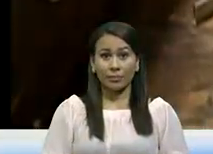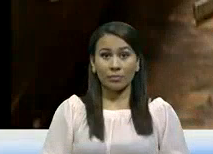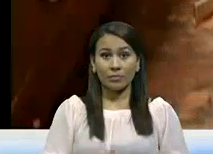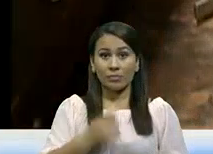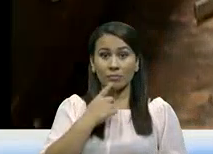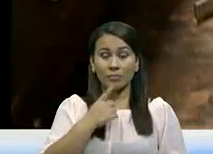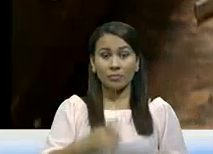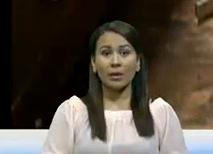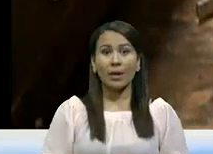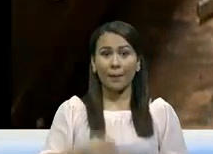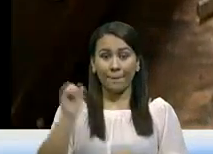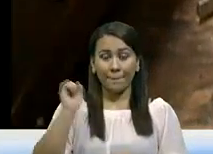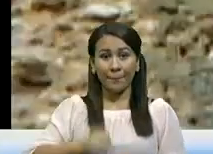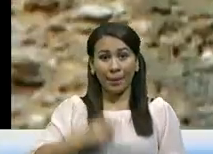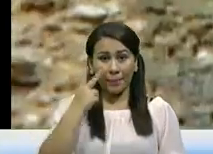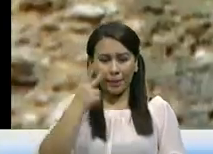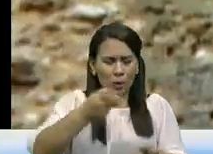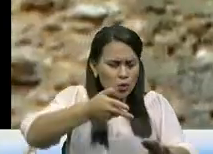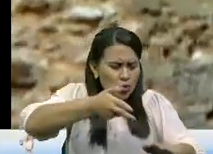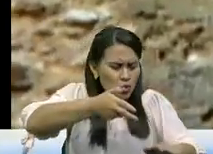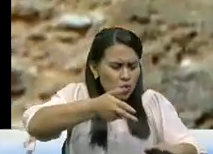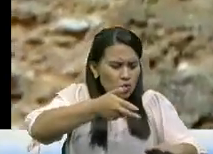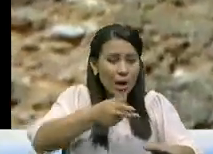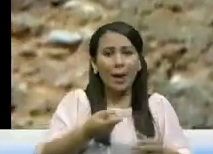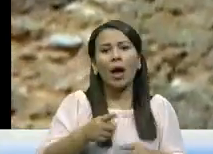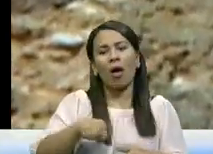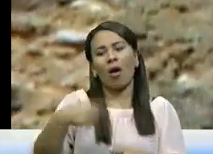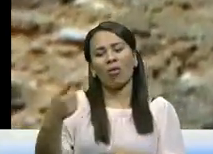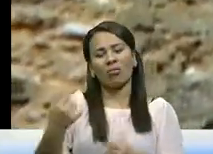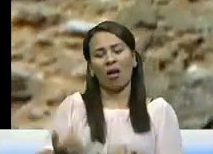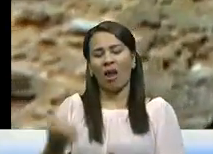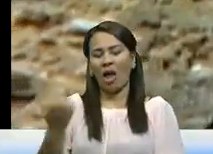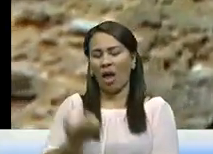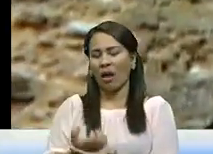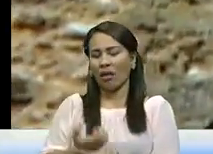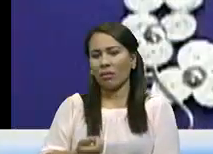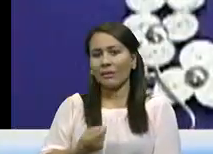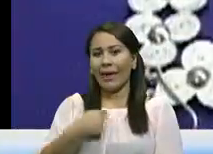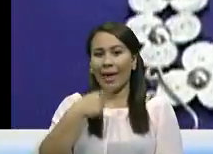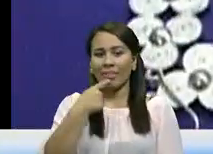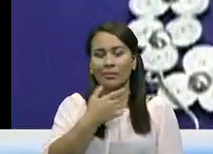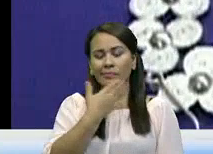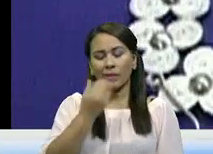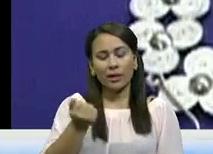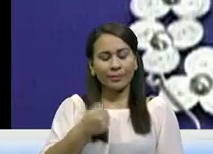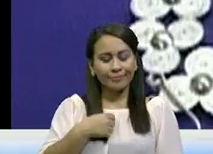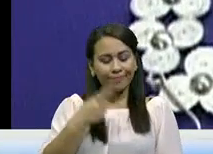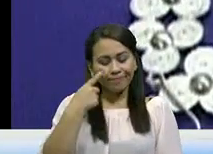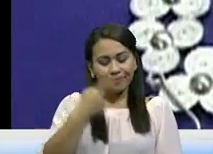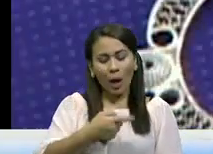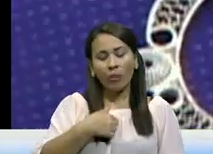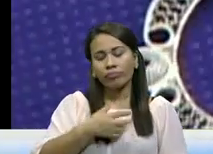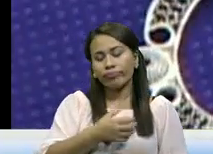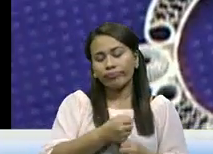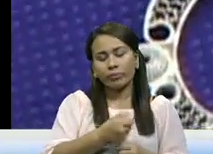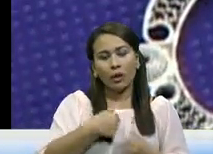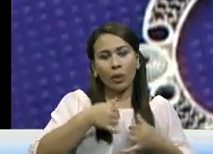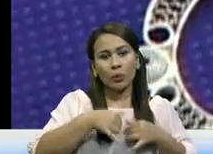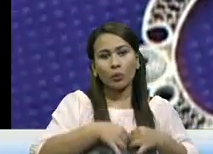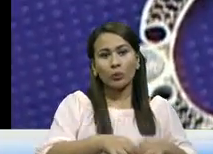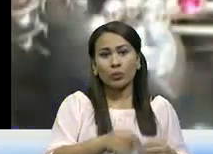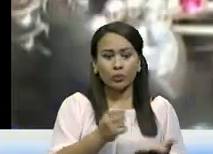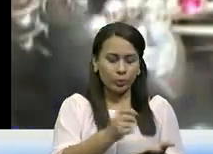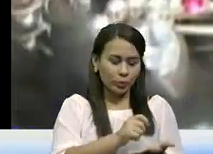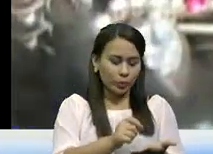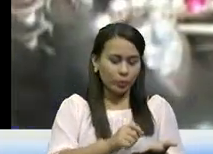cuando el oro ha sido desplazado por alternativas más económicas y lo que manda es el diseño, ellos procuran mantener su producto vigente en